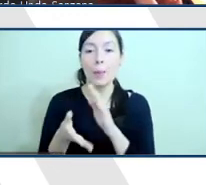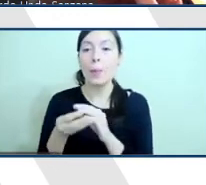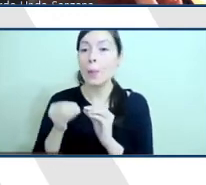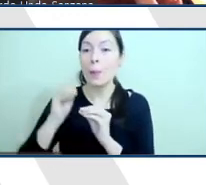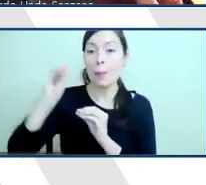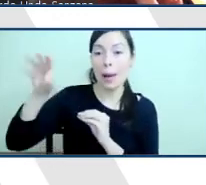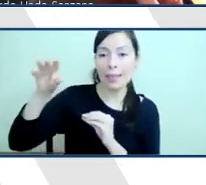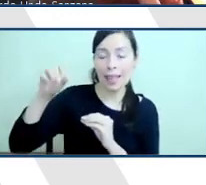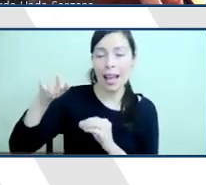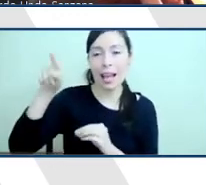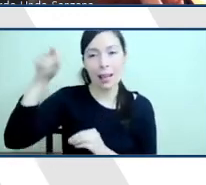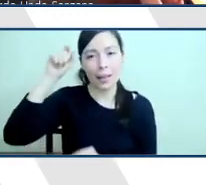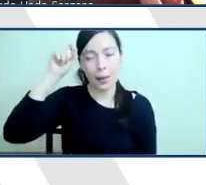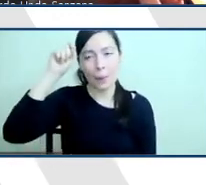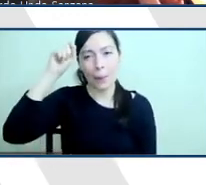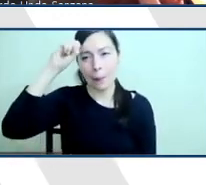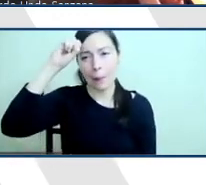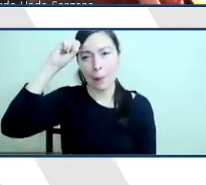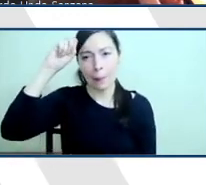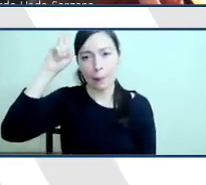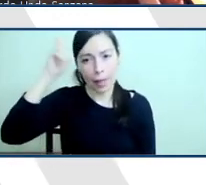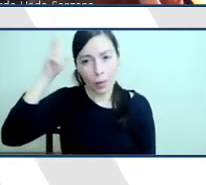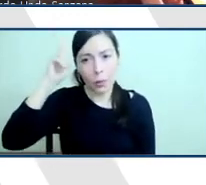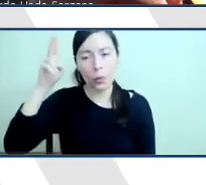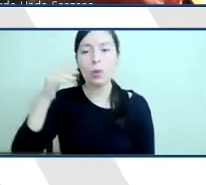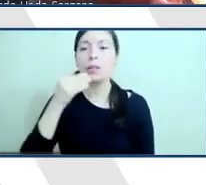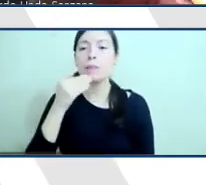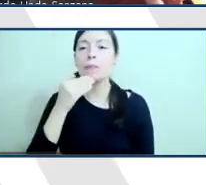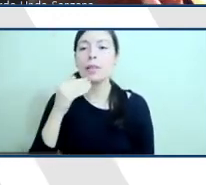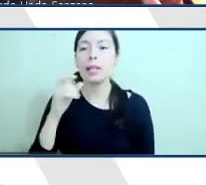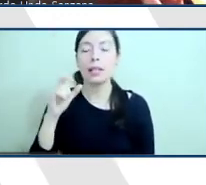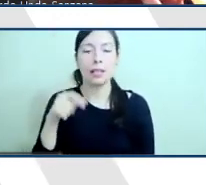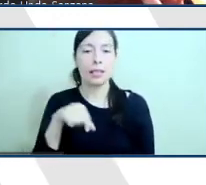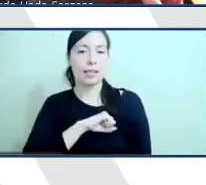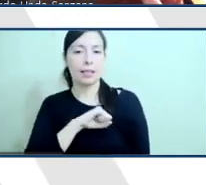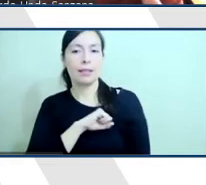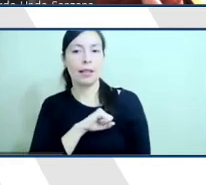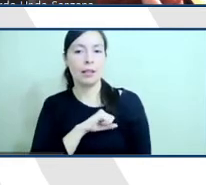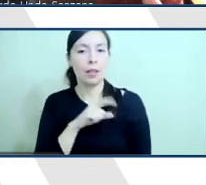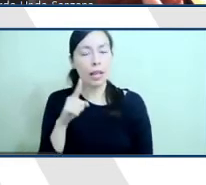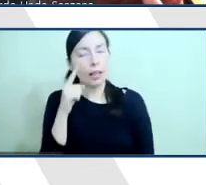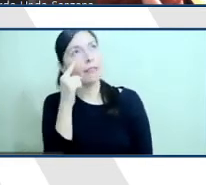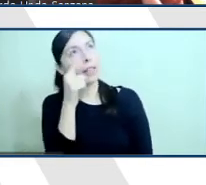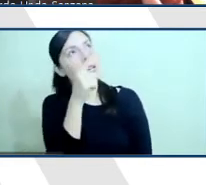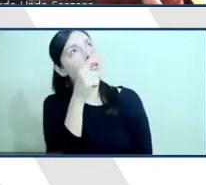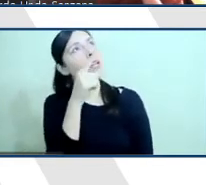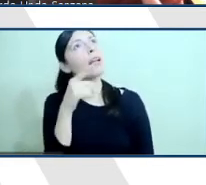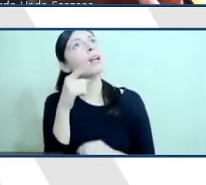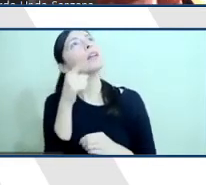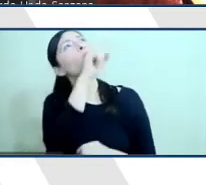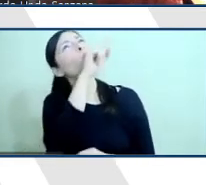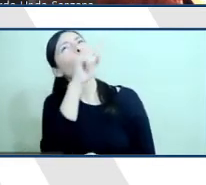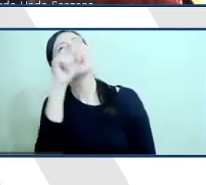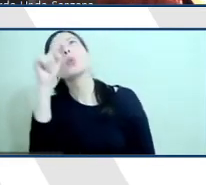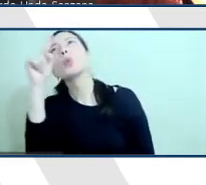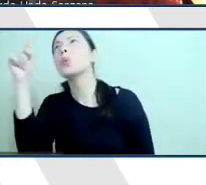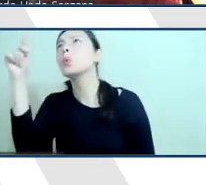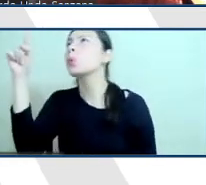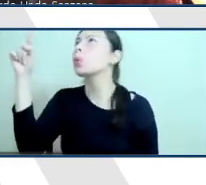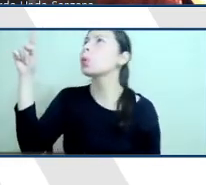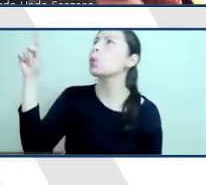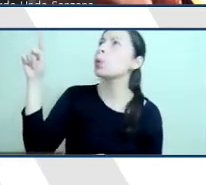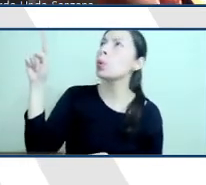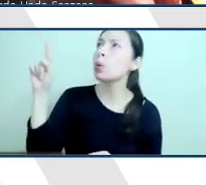y a Santiago, y rápidamente comenzamos a seguir esta nave. Desafortunadamente no era nuestra, pero mientras no